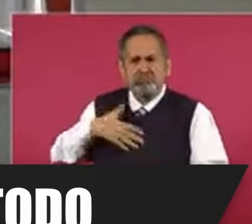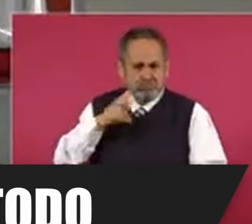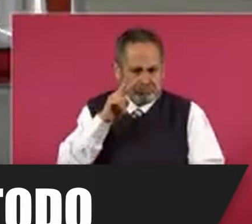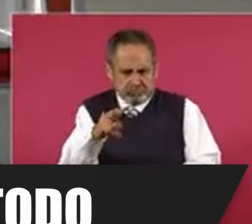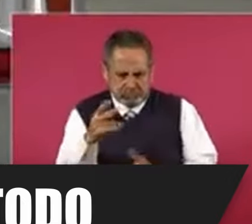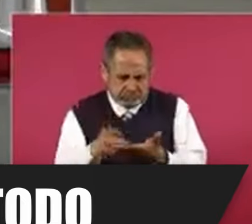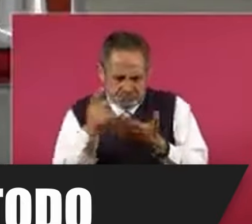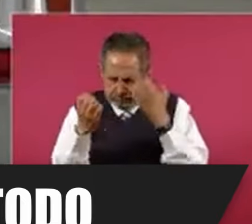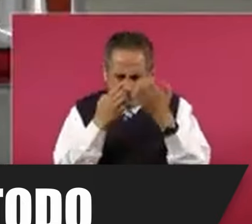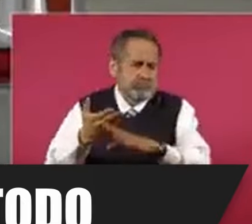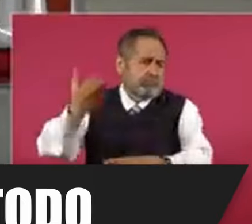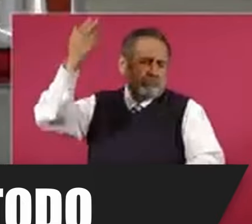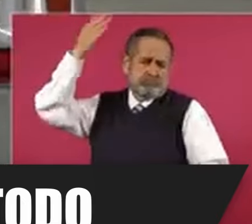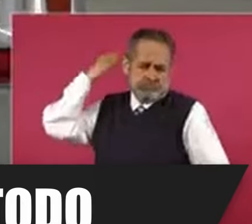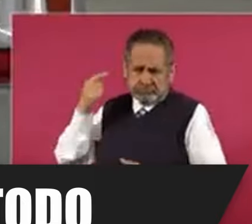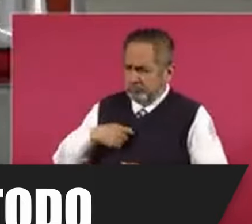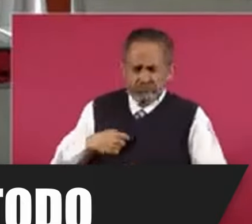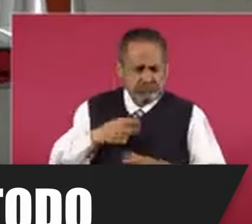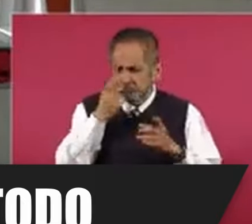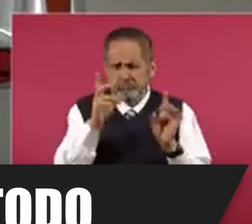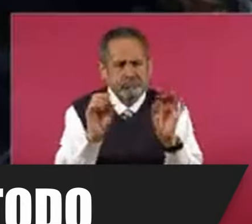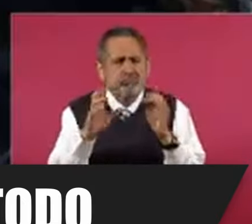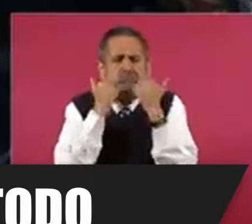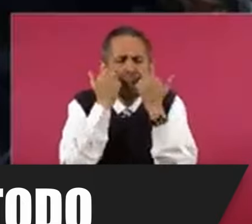Revisa o revisen qué he dicho en años anteriores.